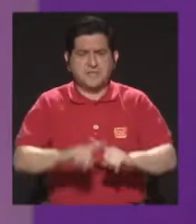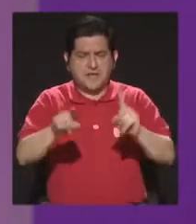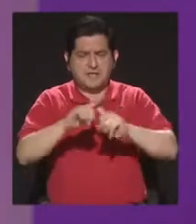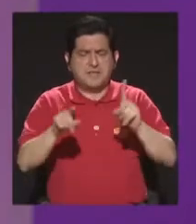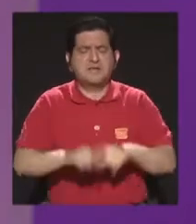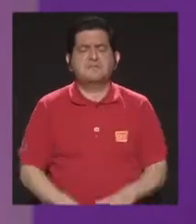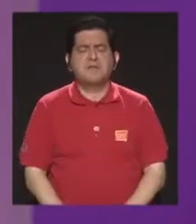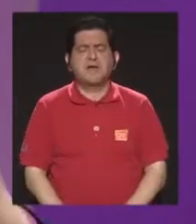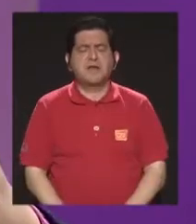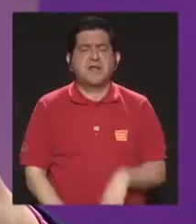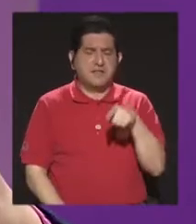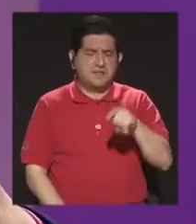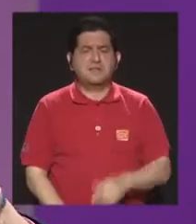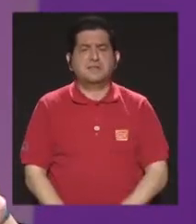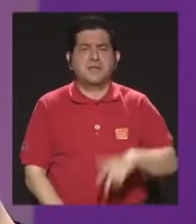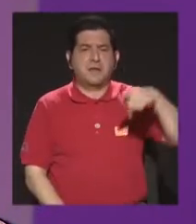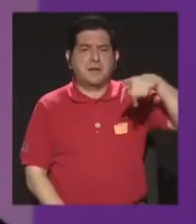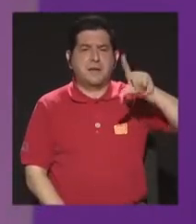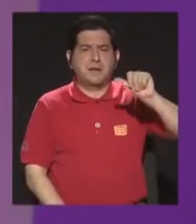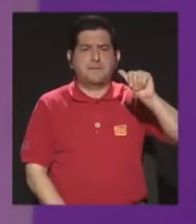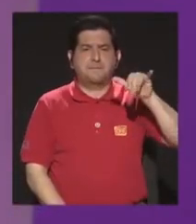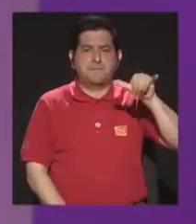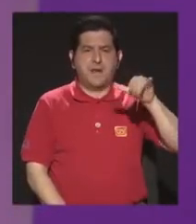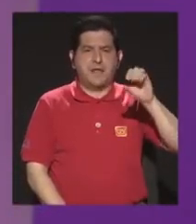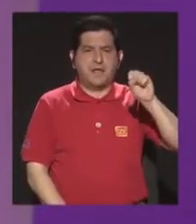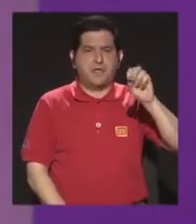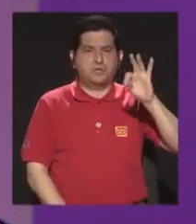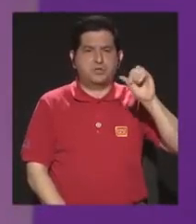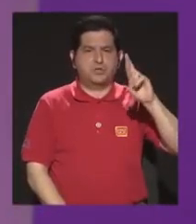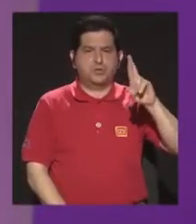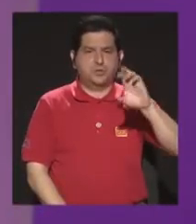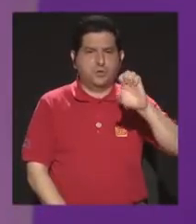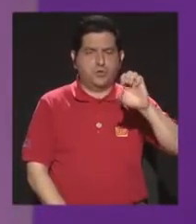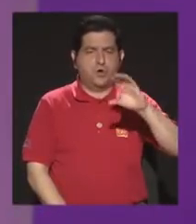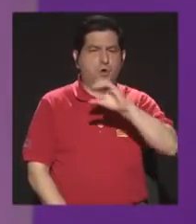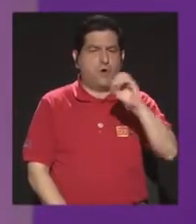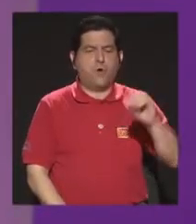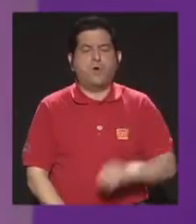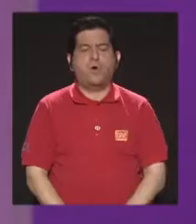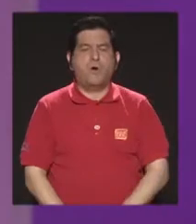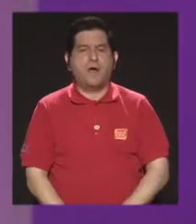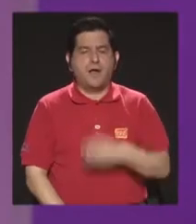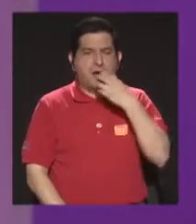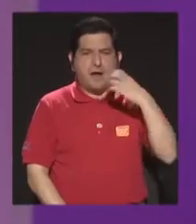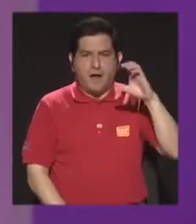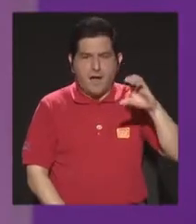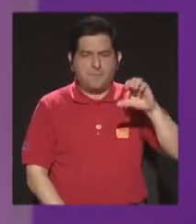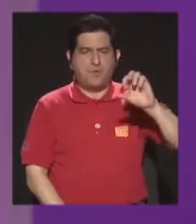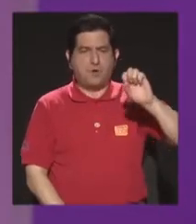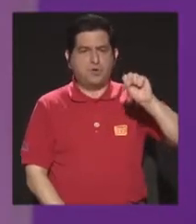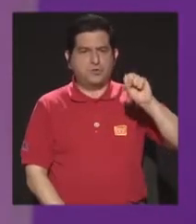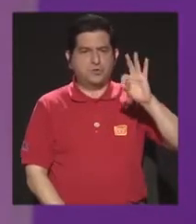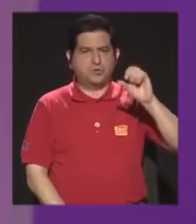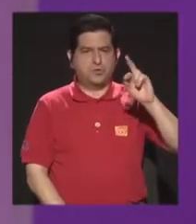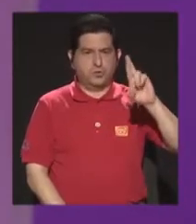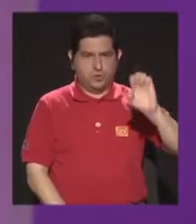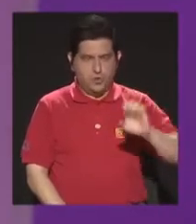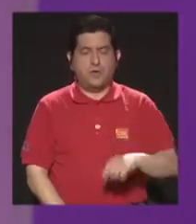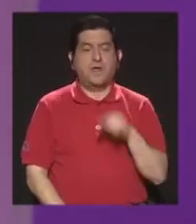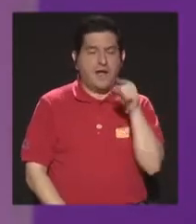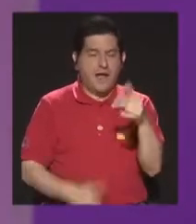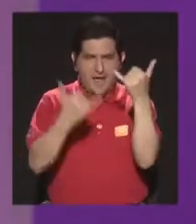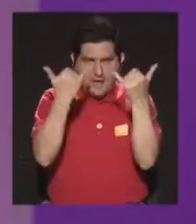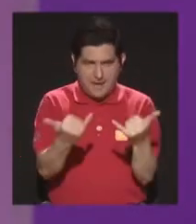dispositivos Android, en el Play Store, o dispositivos de Apple, en el Apple Store. Pueden buscar como Holabac, bajar la